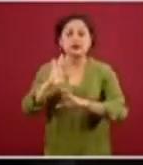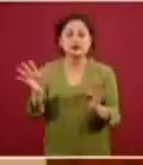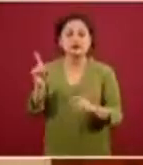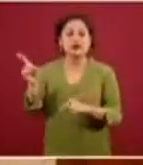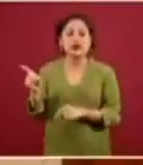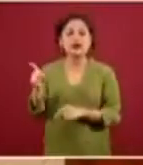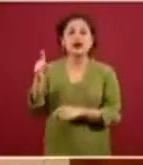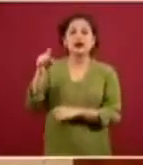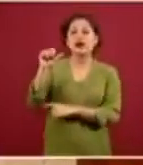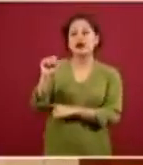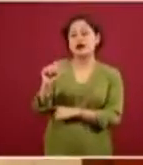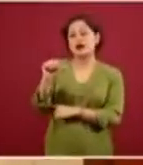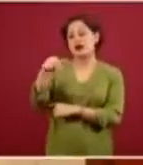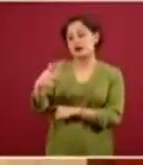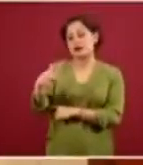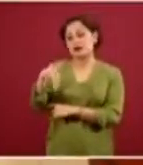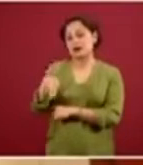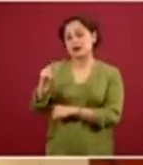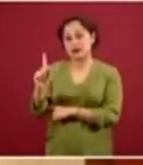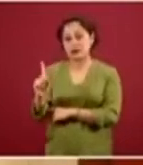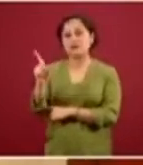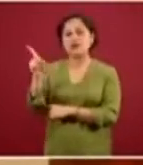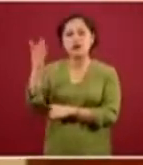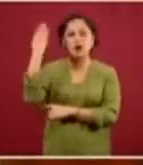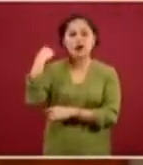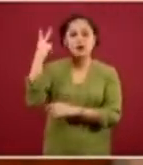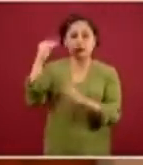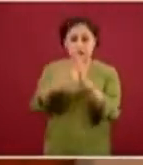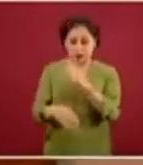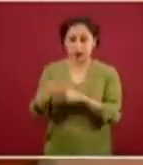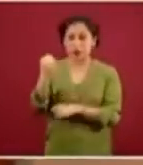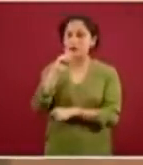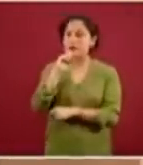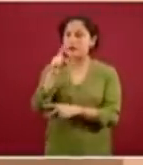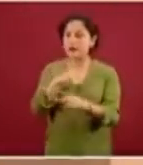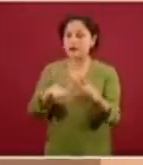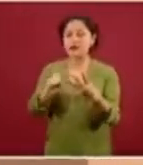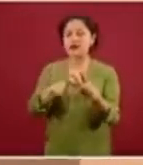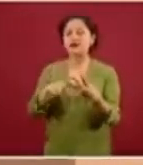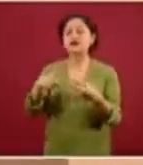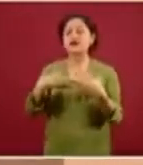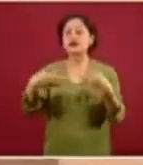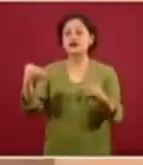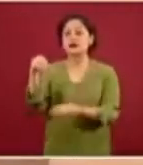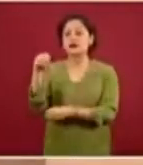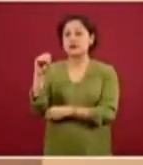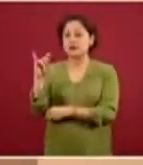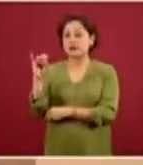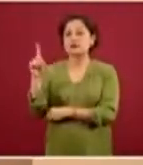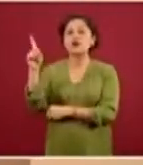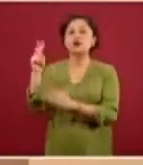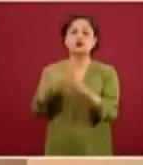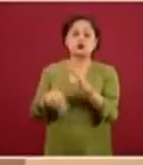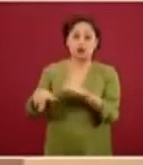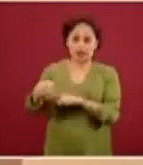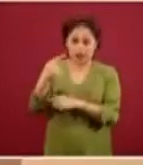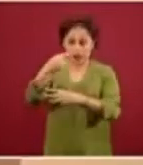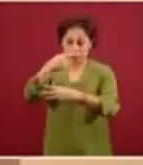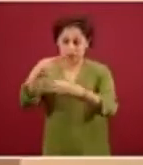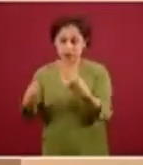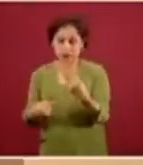influenza H1N1 en 2009 y también la epidemia de MERS-CoV en el año 2012. Y por